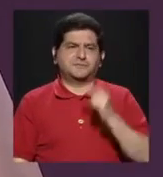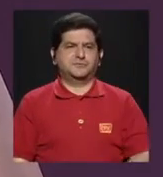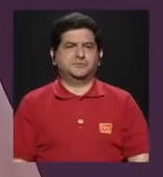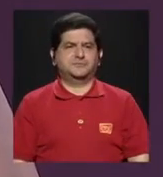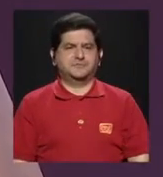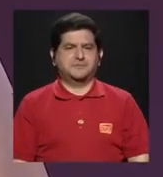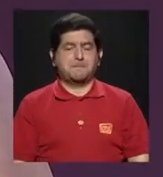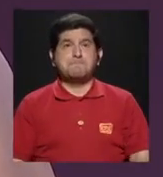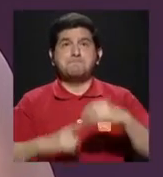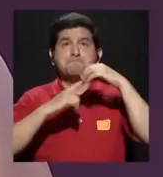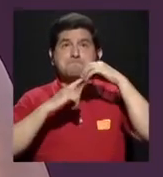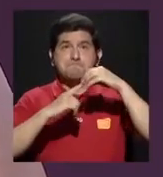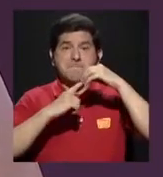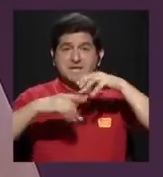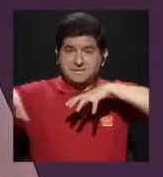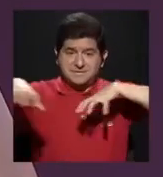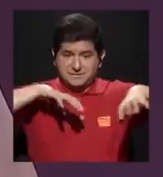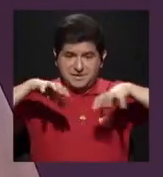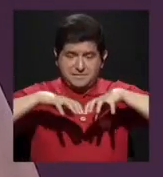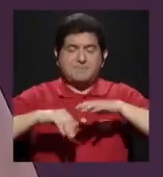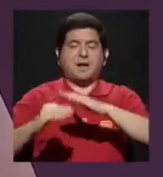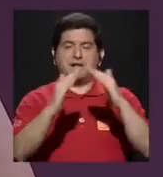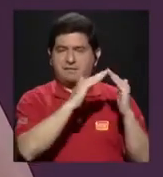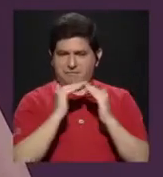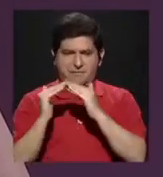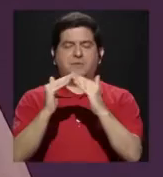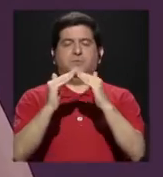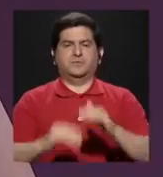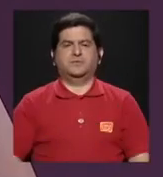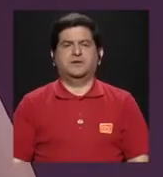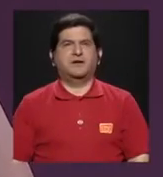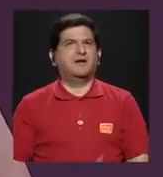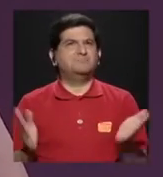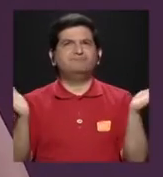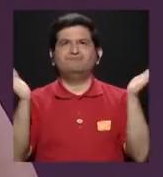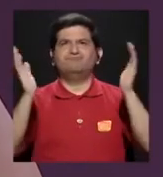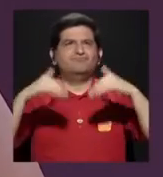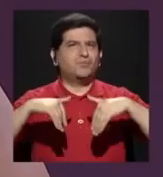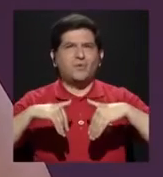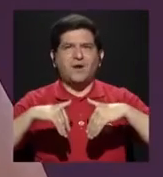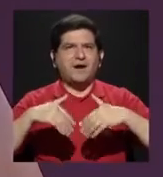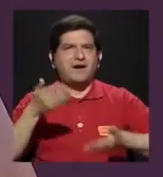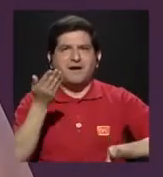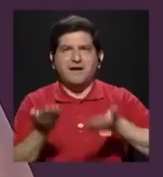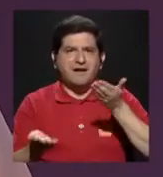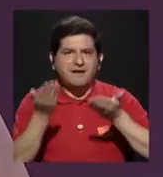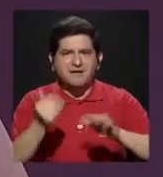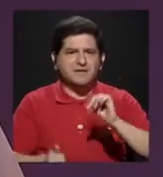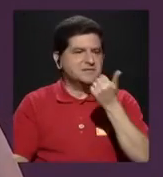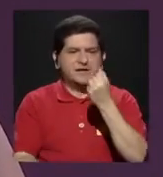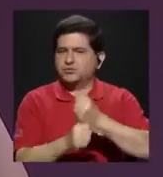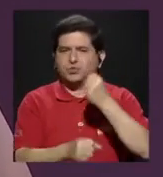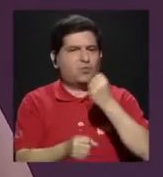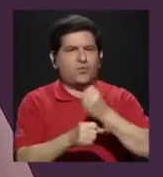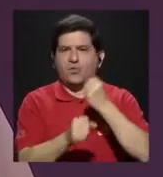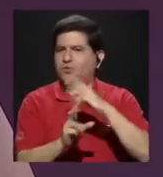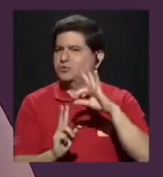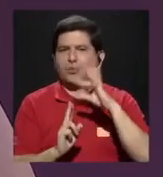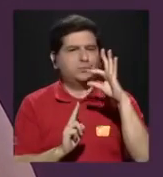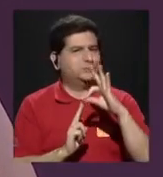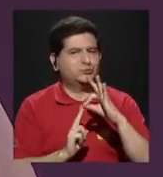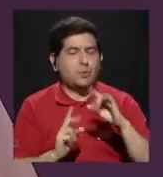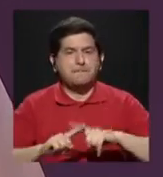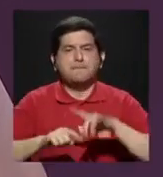de las principales actividades de nuestra comunidad. No hay otra fuente de empleo, ¿verdad?